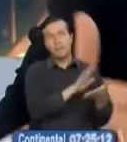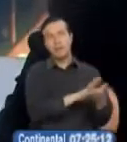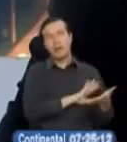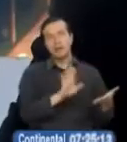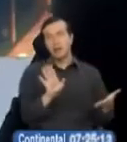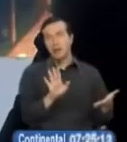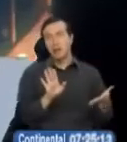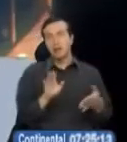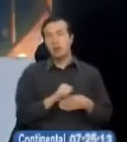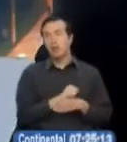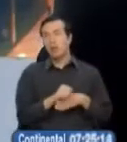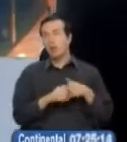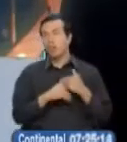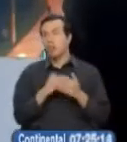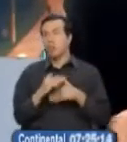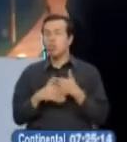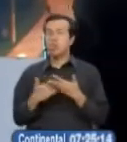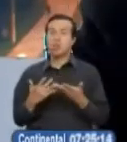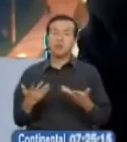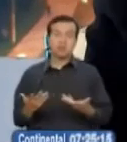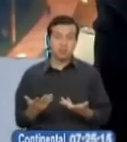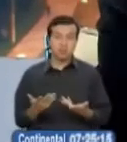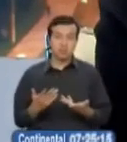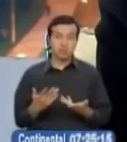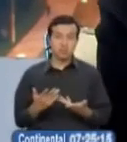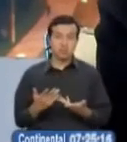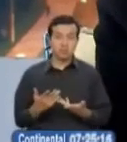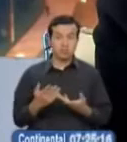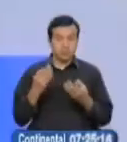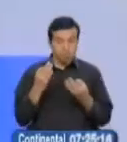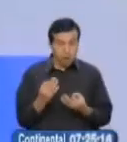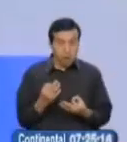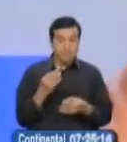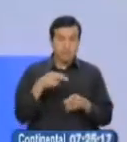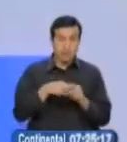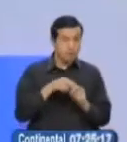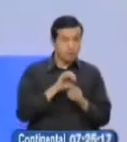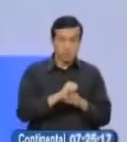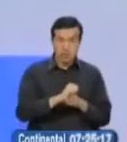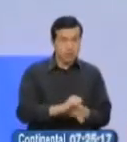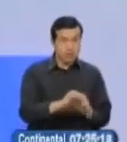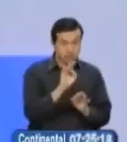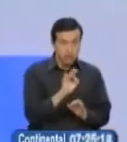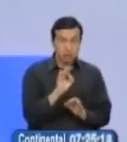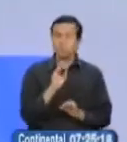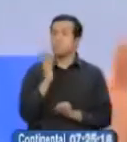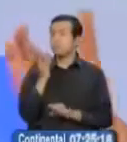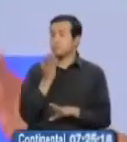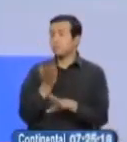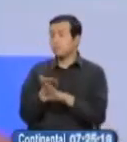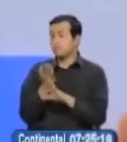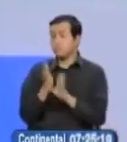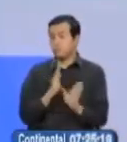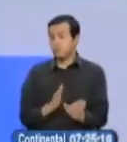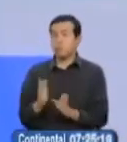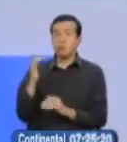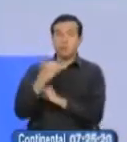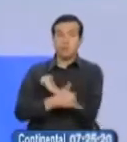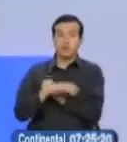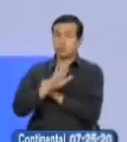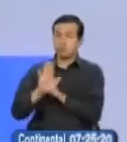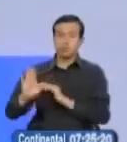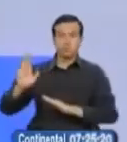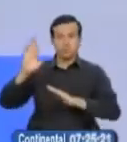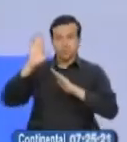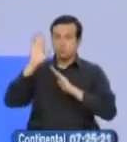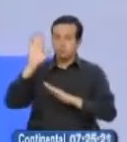lo aplicamos realmente a una participación efectiva? Exacto. Entonces, para eso está el plan de implementación a lo que los países se